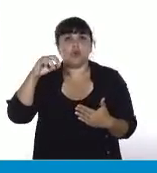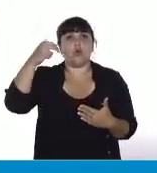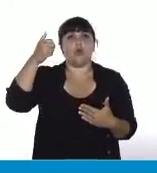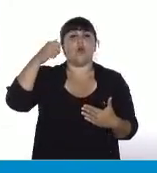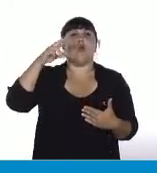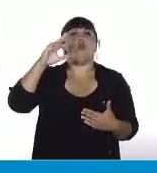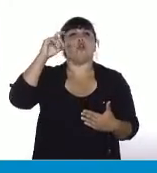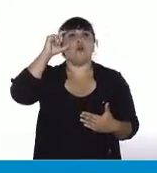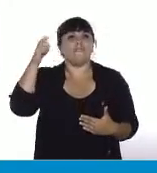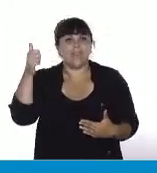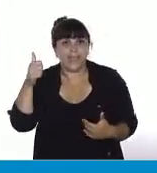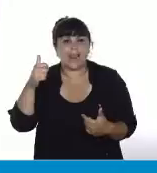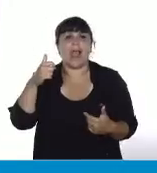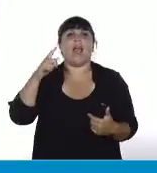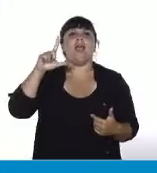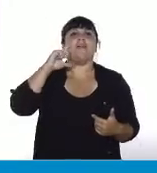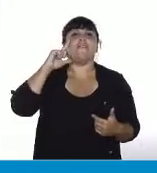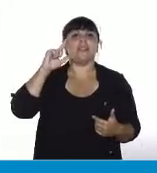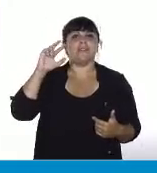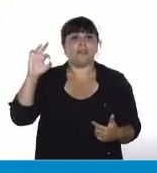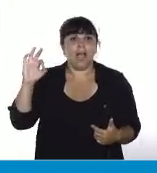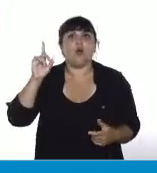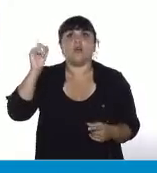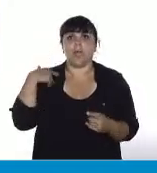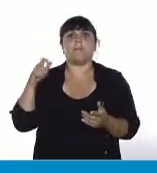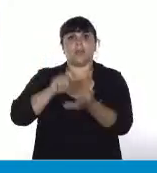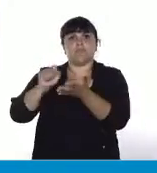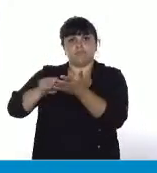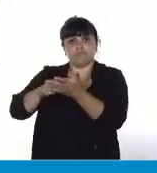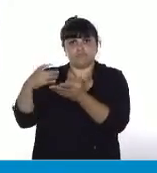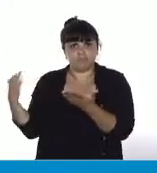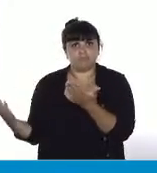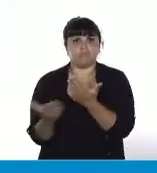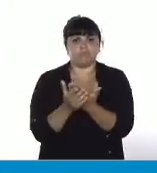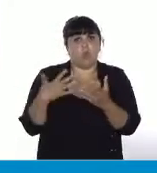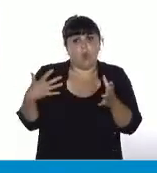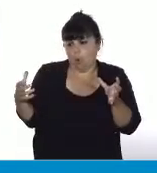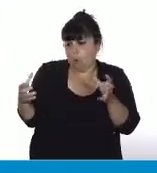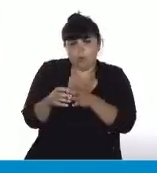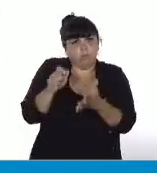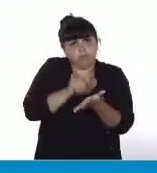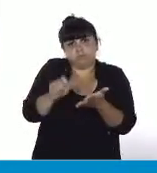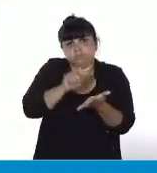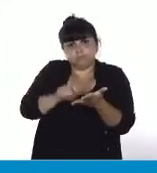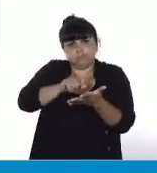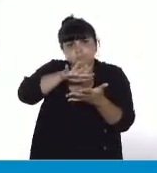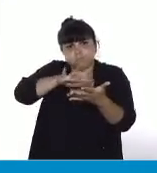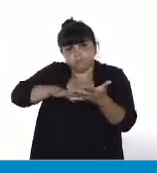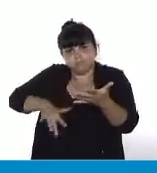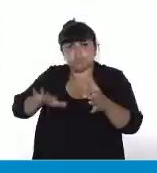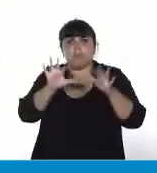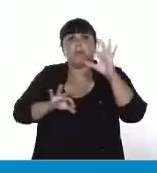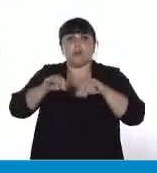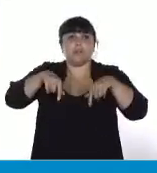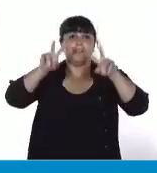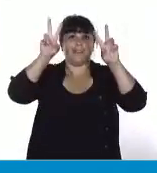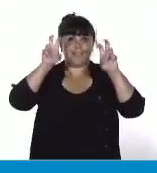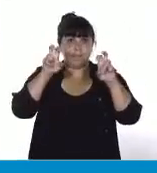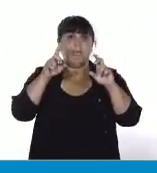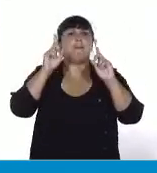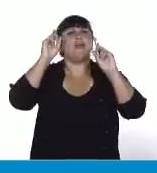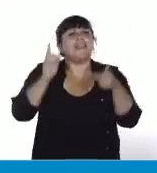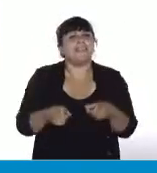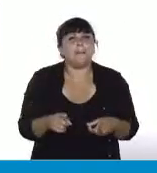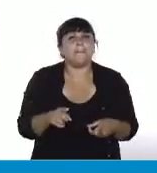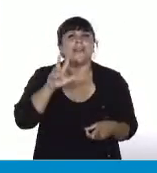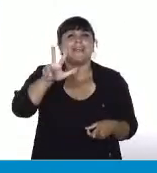Robela y a Nay Bilbao, quienes también son coautores, por el trabajo conjunto que llevamos adelante en este caso, pero también en los